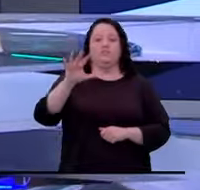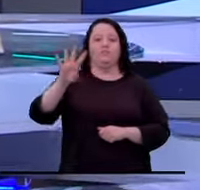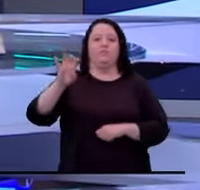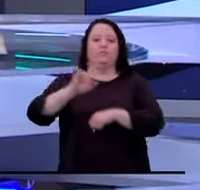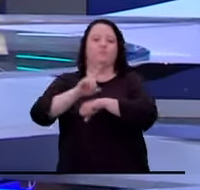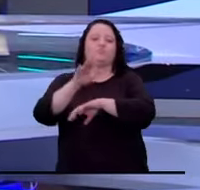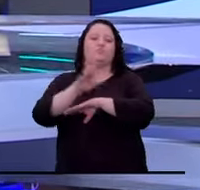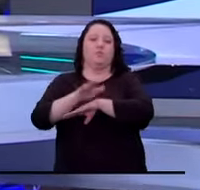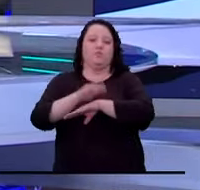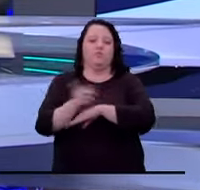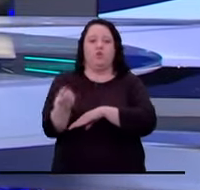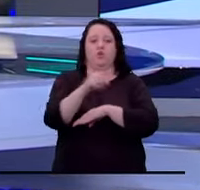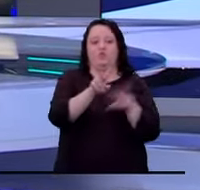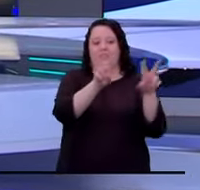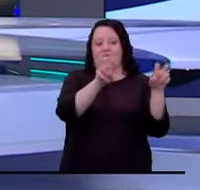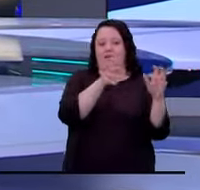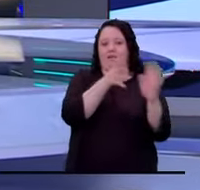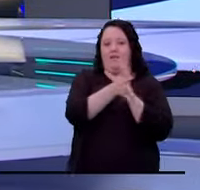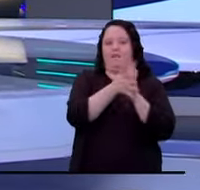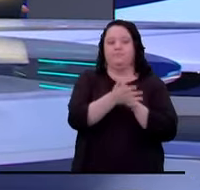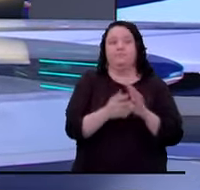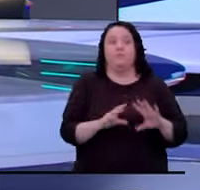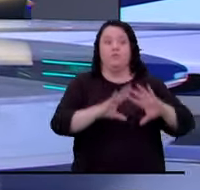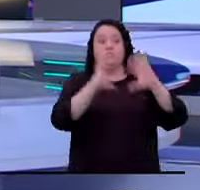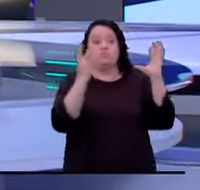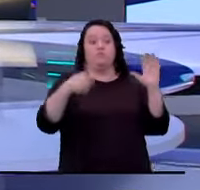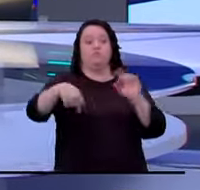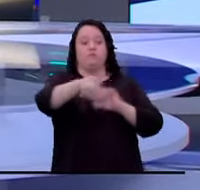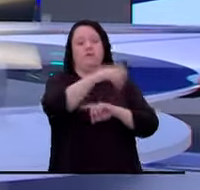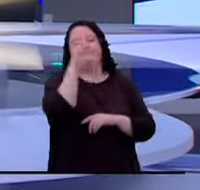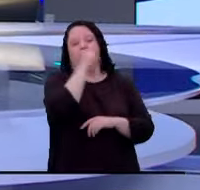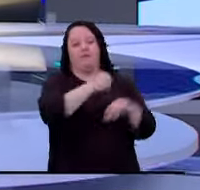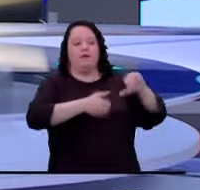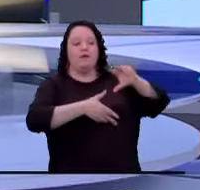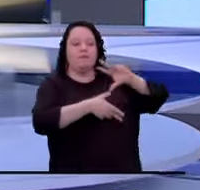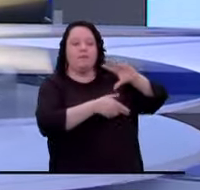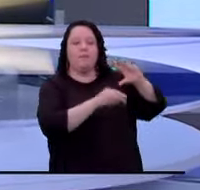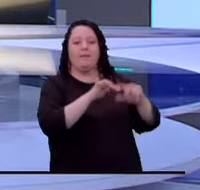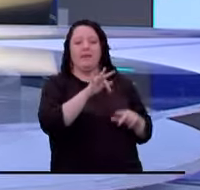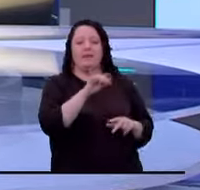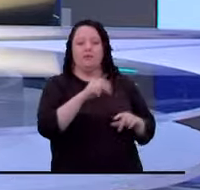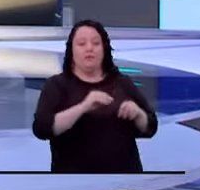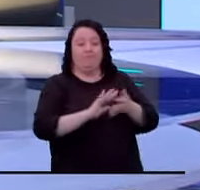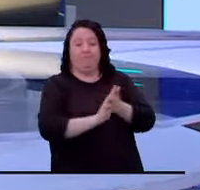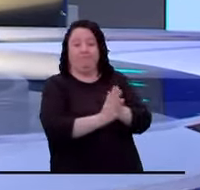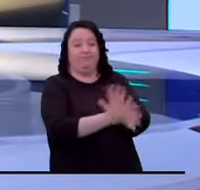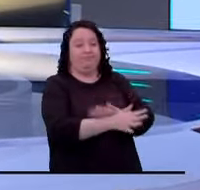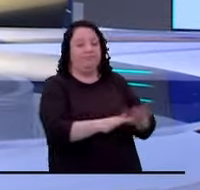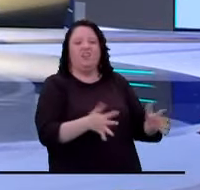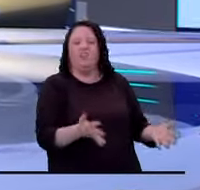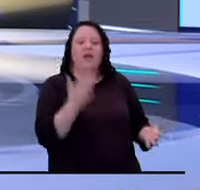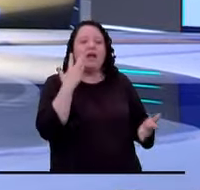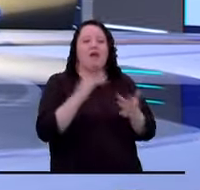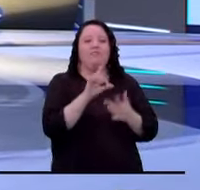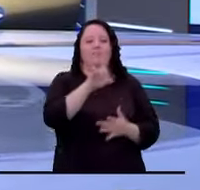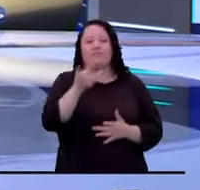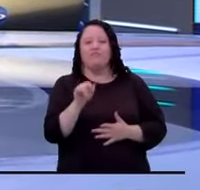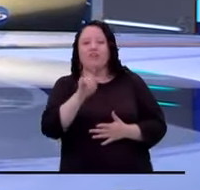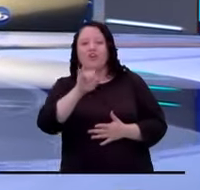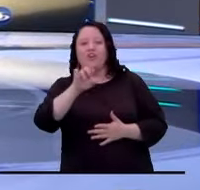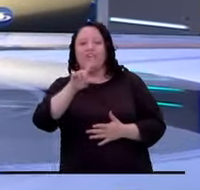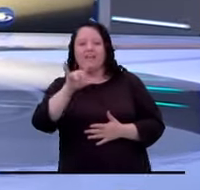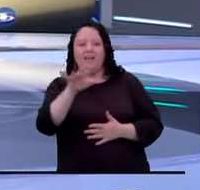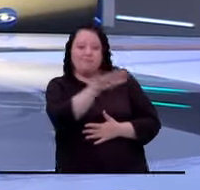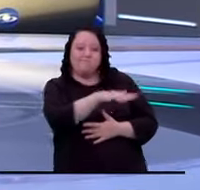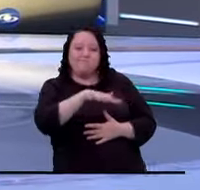12:59. En otros temas, la noticia en el mundo hoy sigue siendo el paso del huracán Milton y los estragos que ocasionó en el centro de la Florida. Hasta el momento,